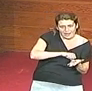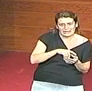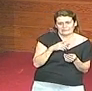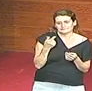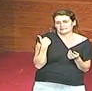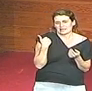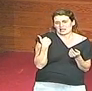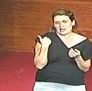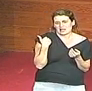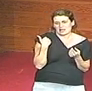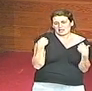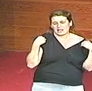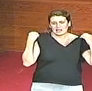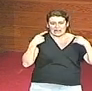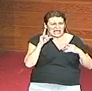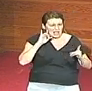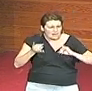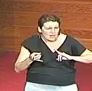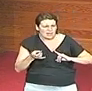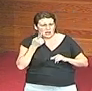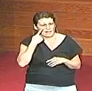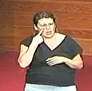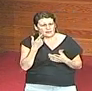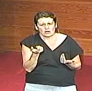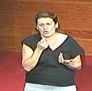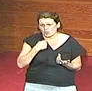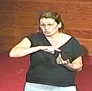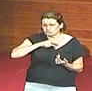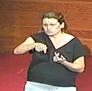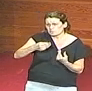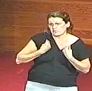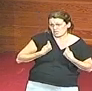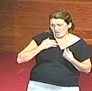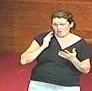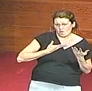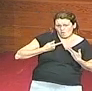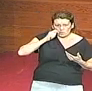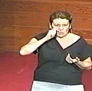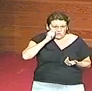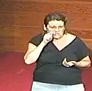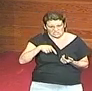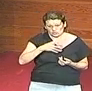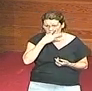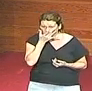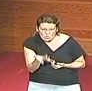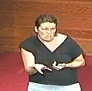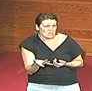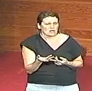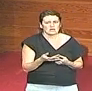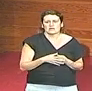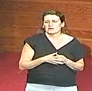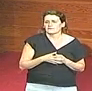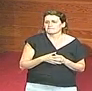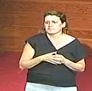autoridades, la llamaban, le decían, pero vamos a ver, nos estás fastidiando la vida, ahora no van a venir turistas, esto es una vergüenza. Los lobbies